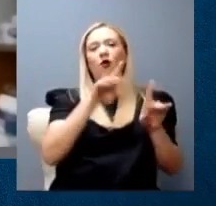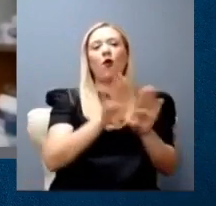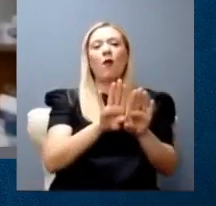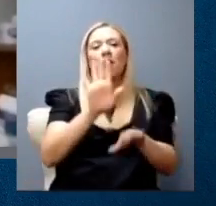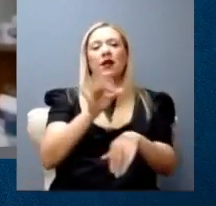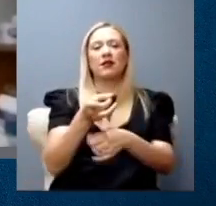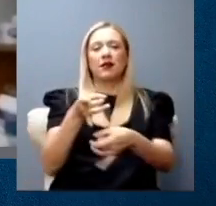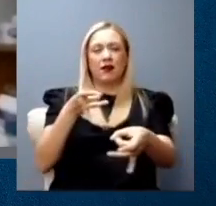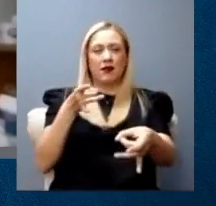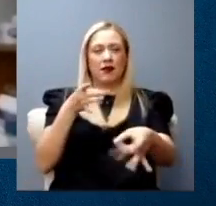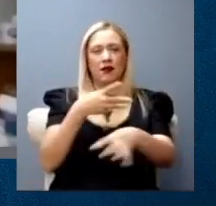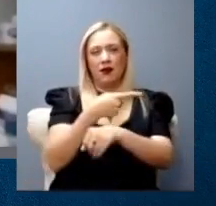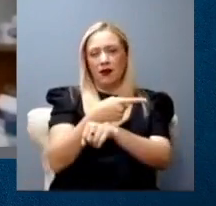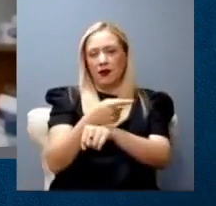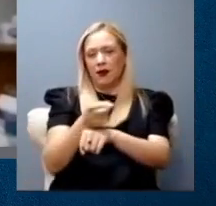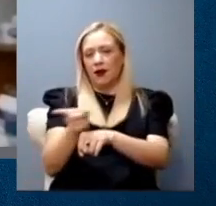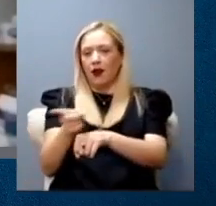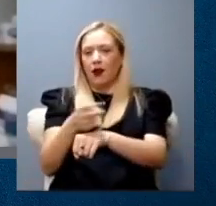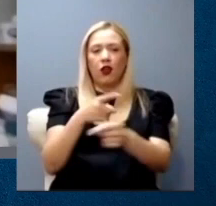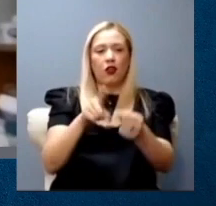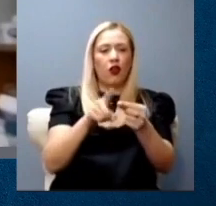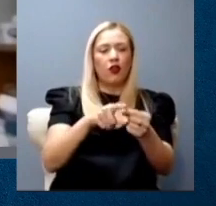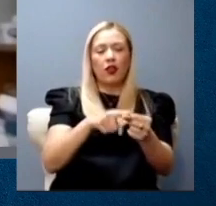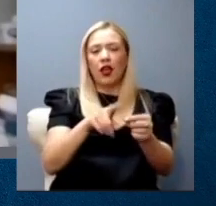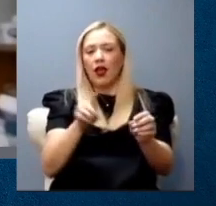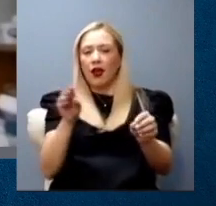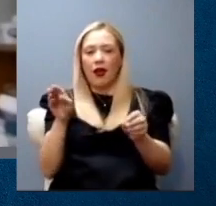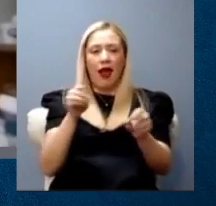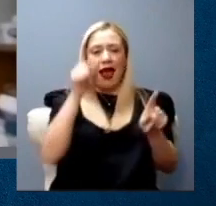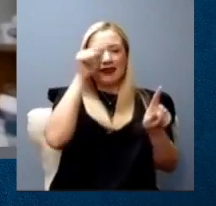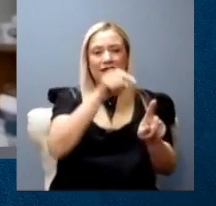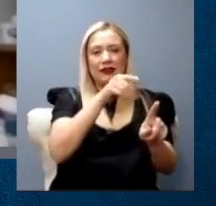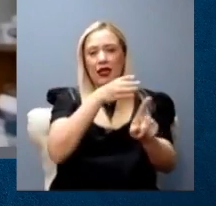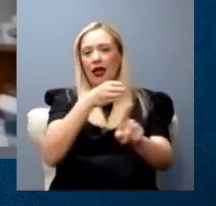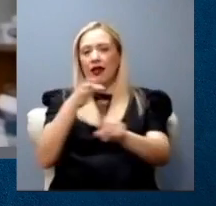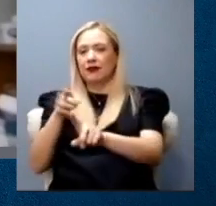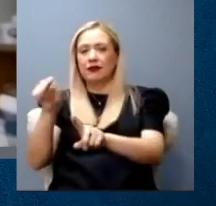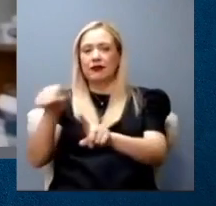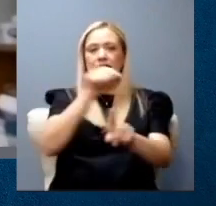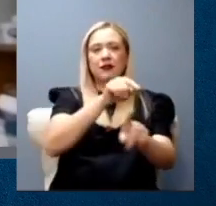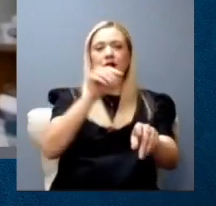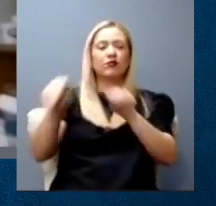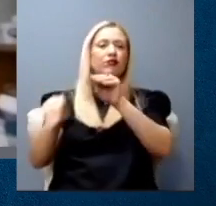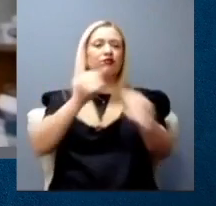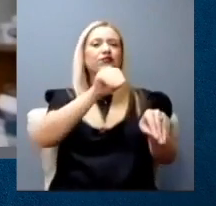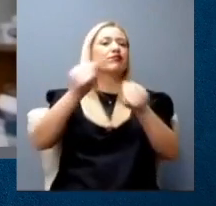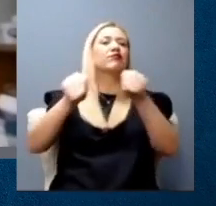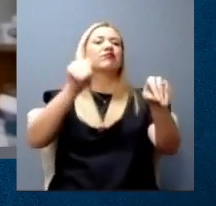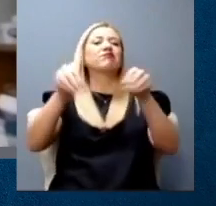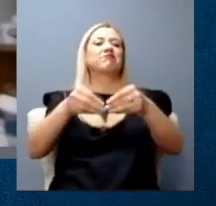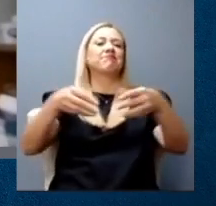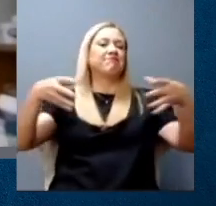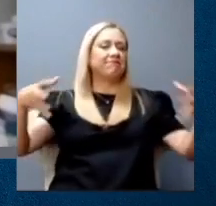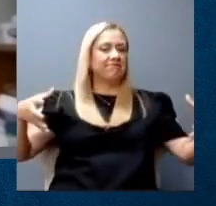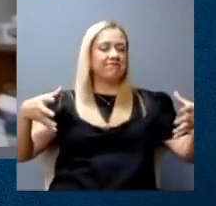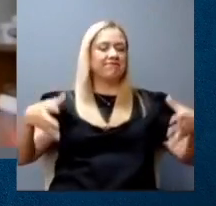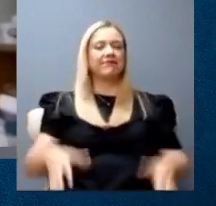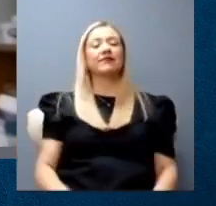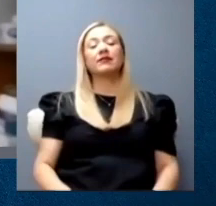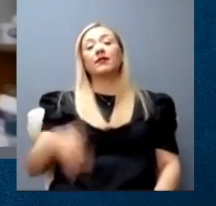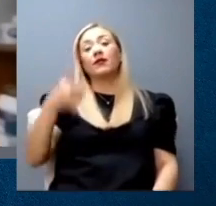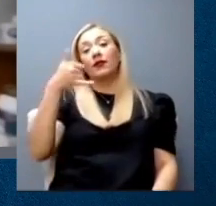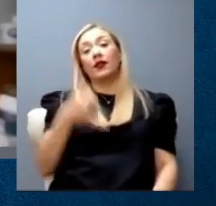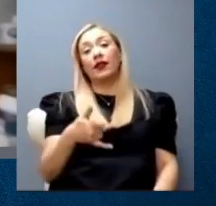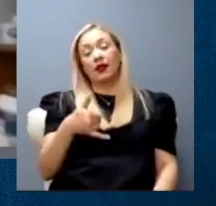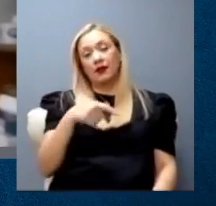brújula para el posterior desarrollo en el marco del el derecho internacional de los derechos humanos. Y